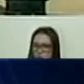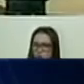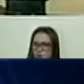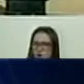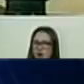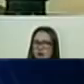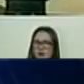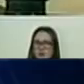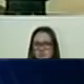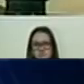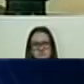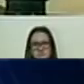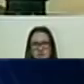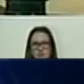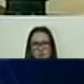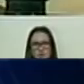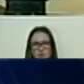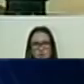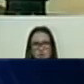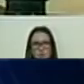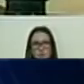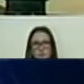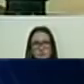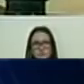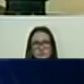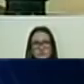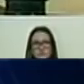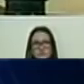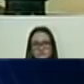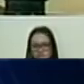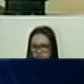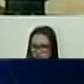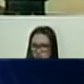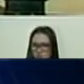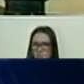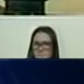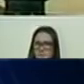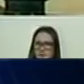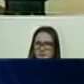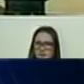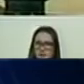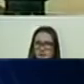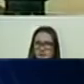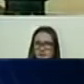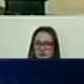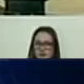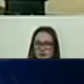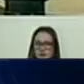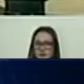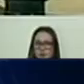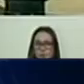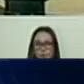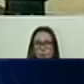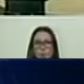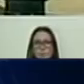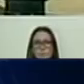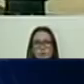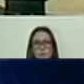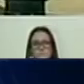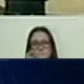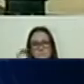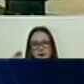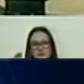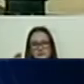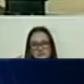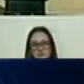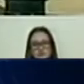No me tenga miedo, presidente Macri. Convoque como presidente de UNASUR a una cumbre de los países de UNASUR